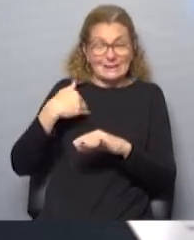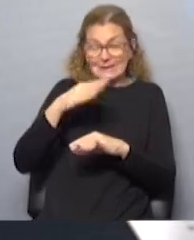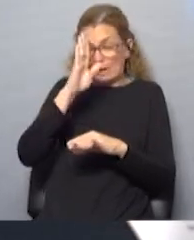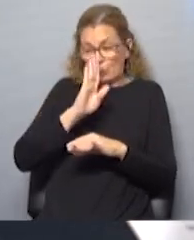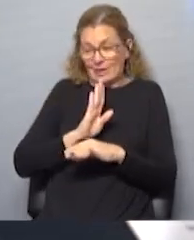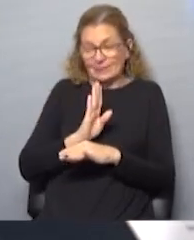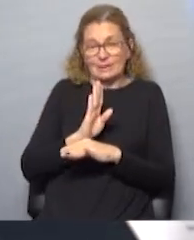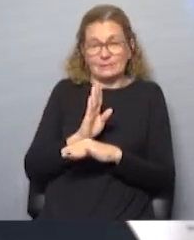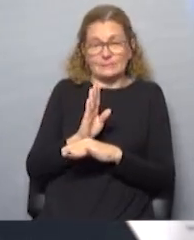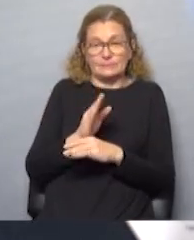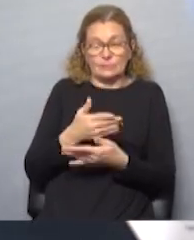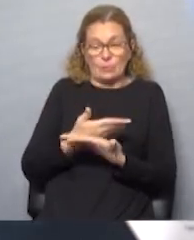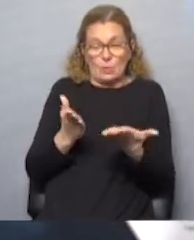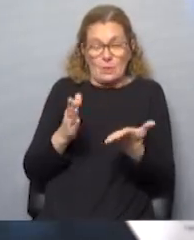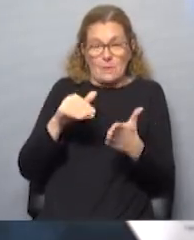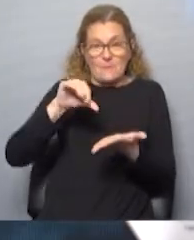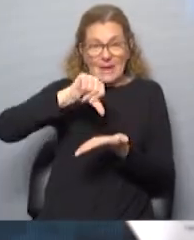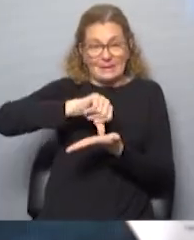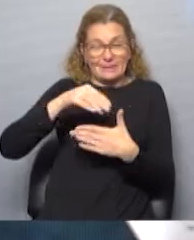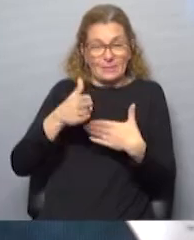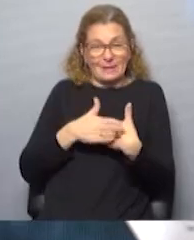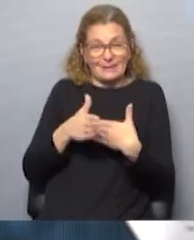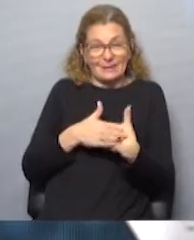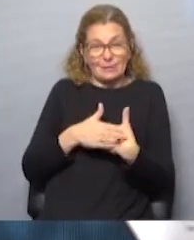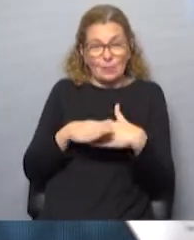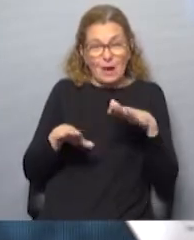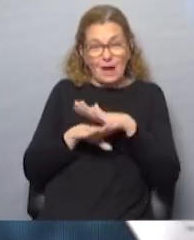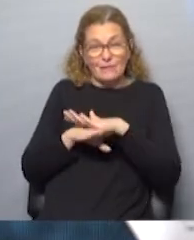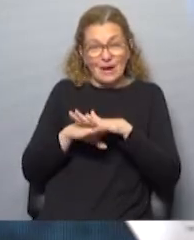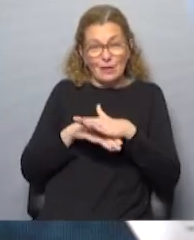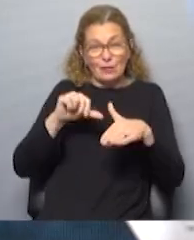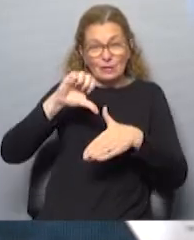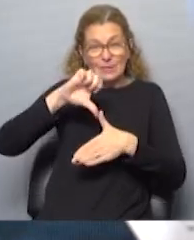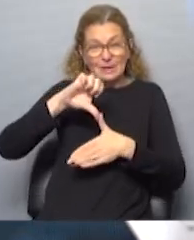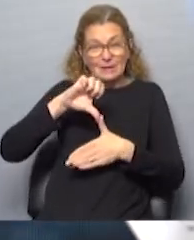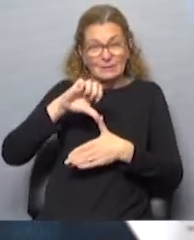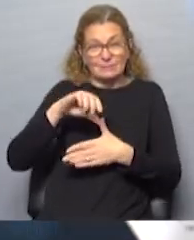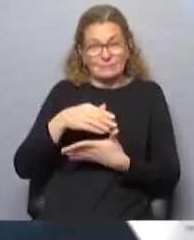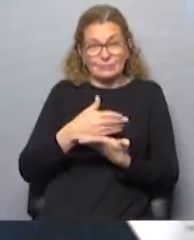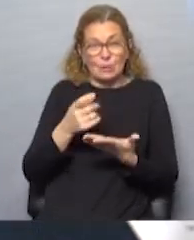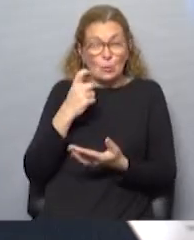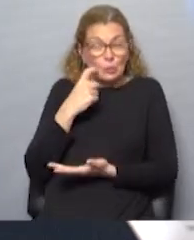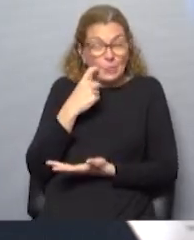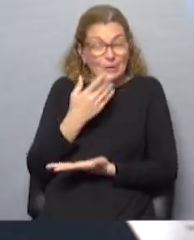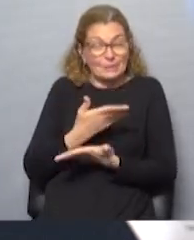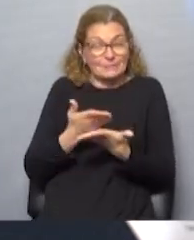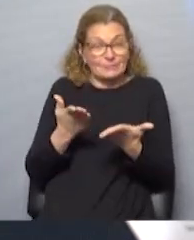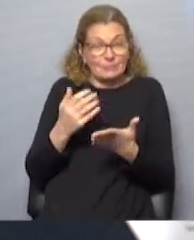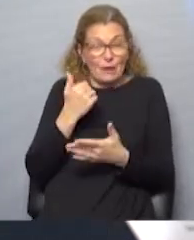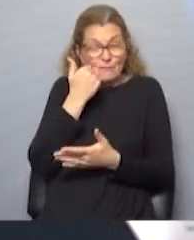con países de la región o sea estamos abajo de américa latina o sea es un número